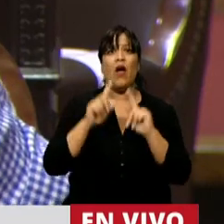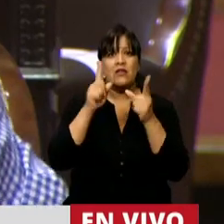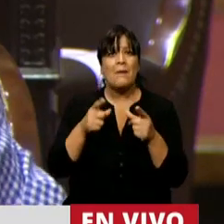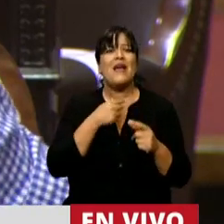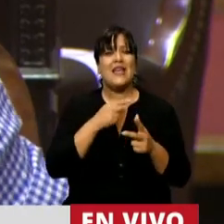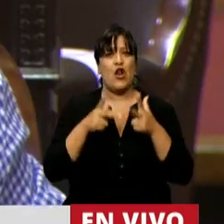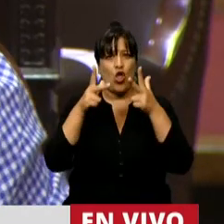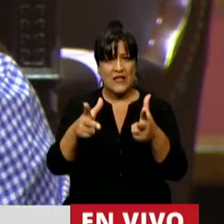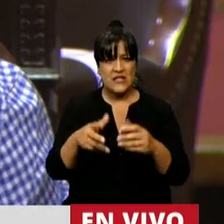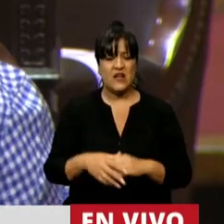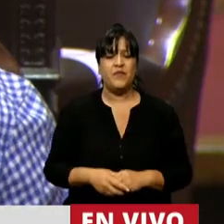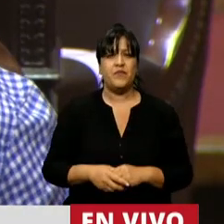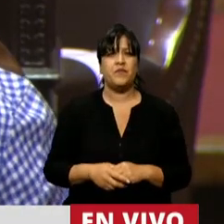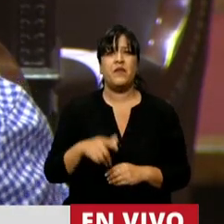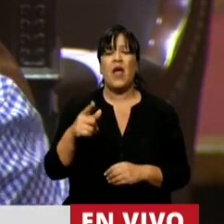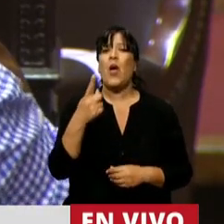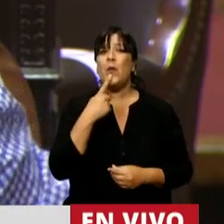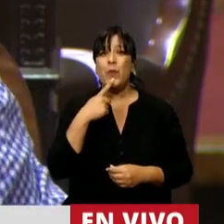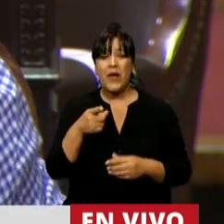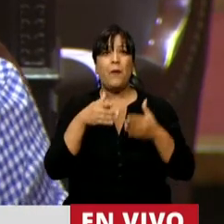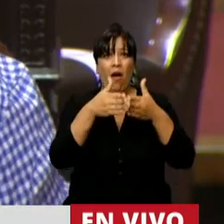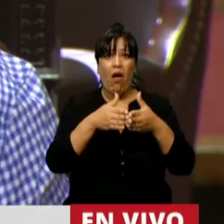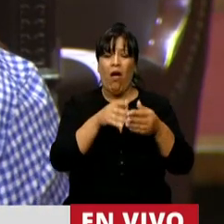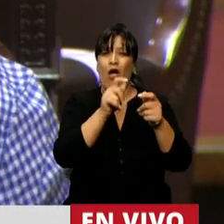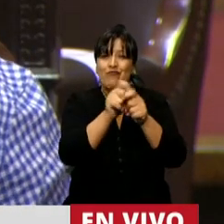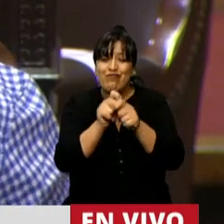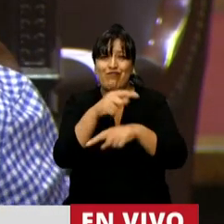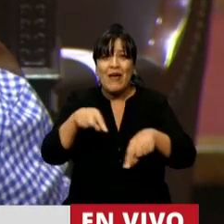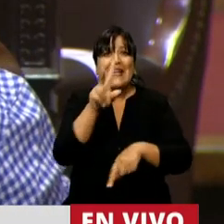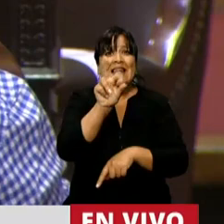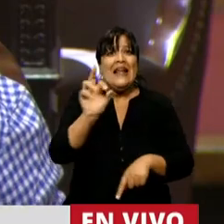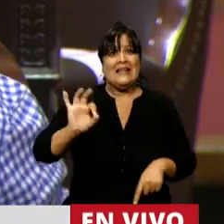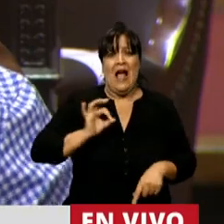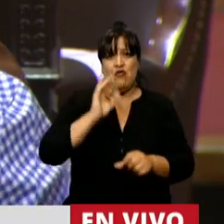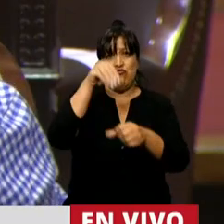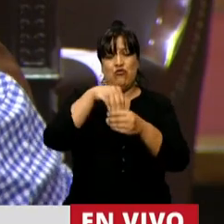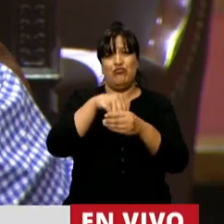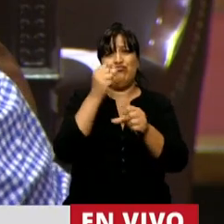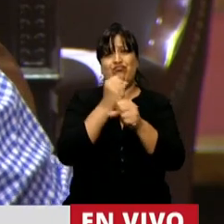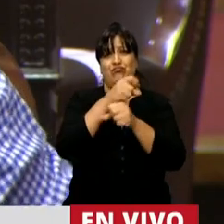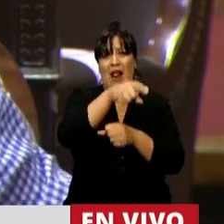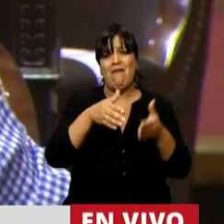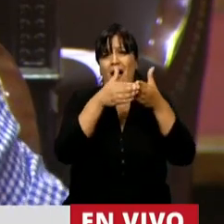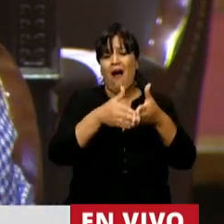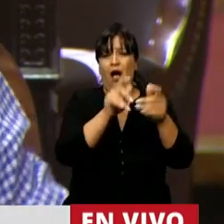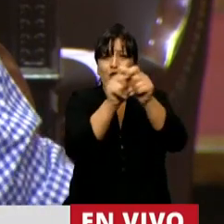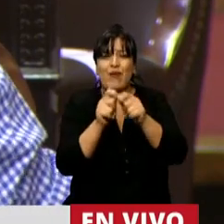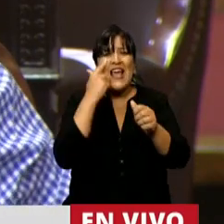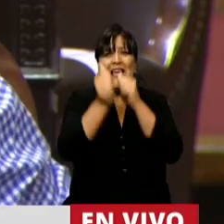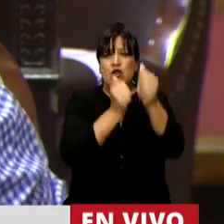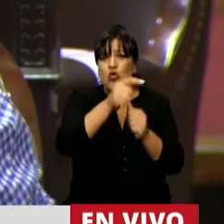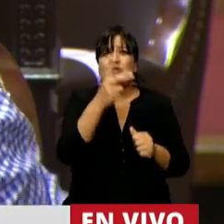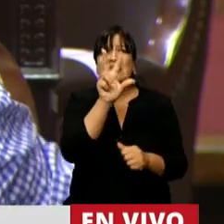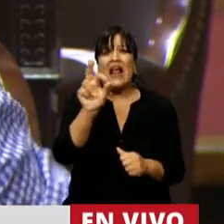quiero comentarles que el pibe de los astilleros existe. Hace 30 años que trabaja en la industria naval argentina y